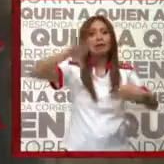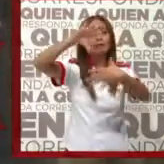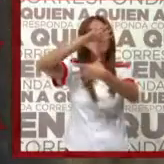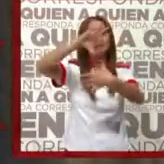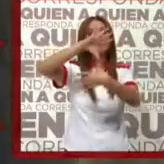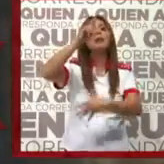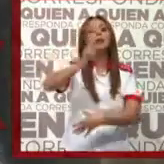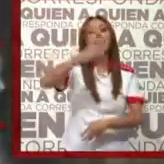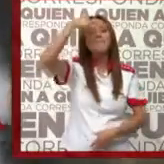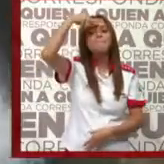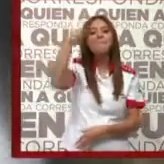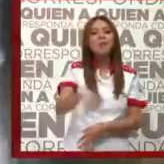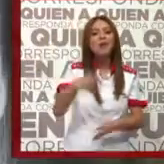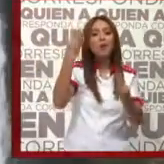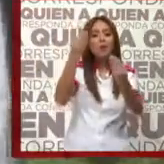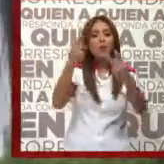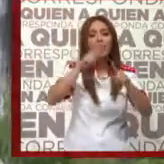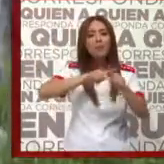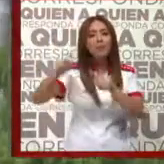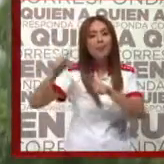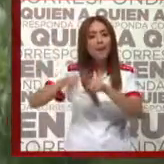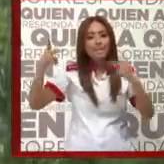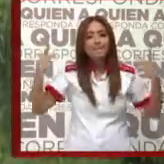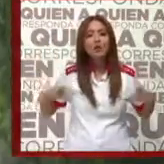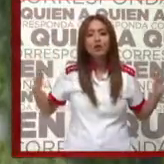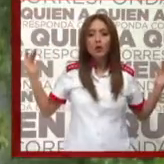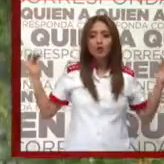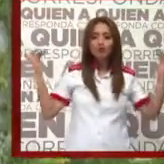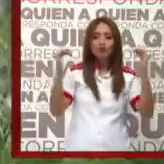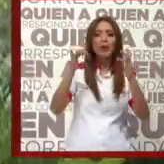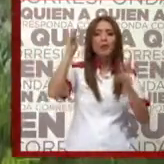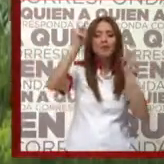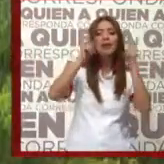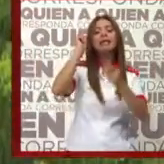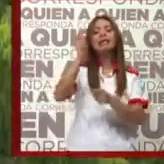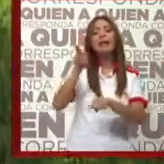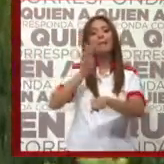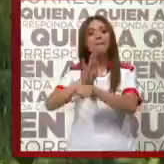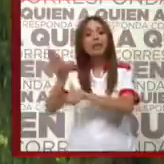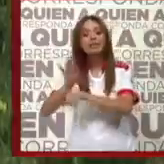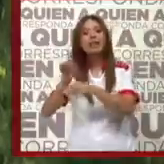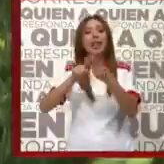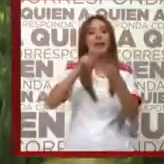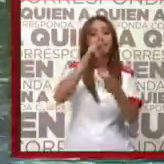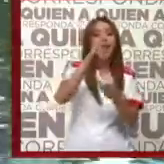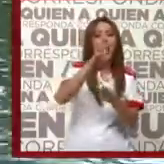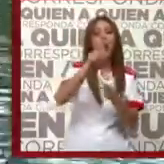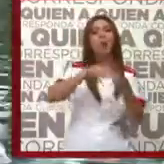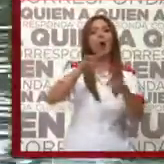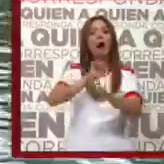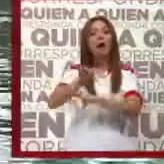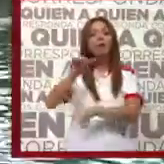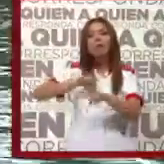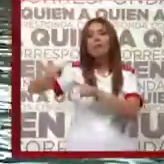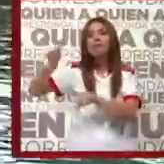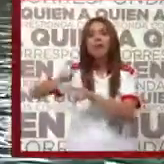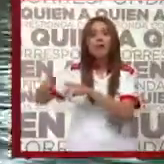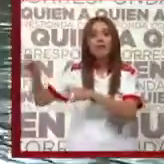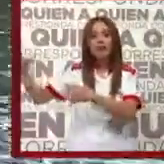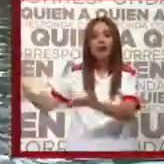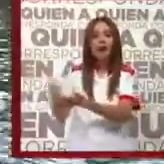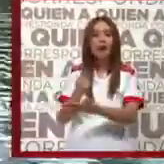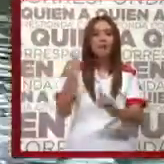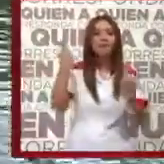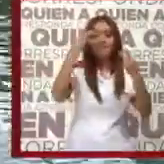consolidó como la nación con mayor número de visitantes superando a brasil perú y argentina esto implica una importante